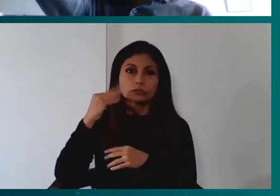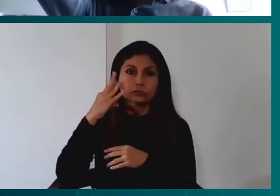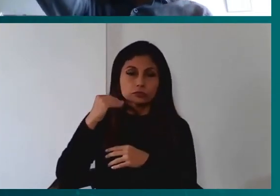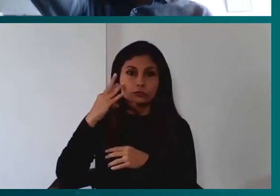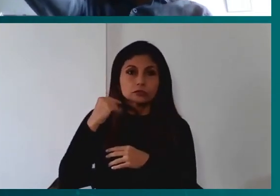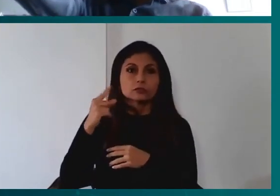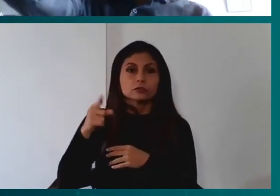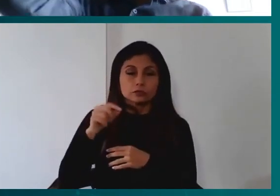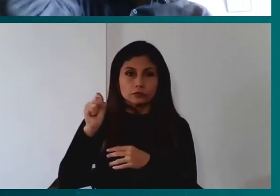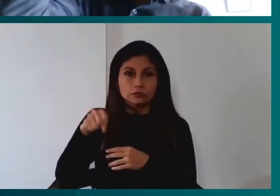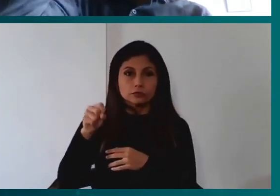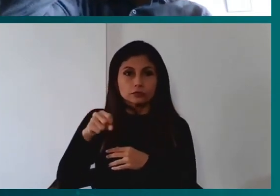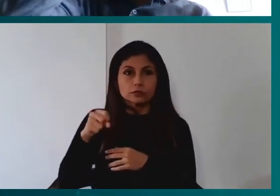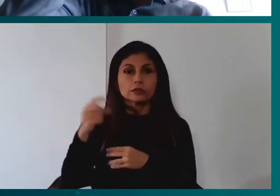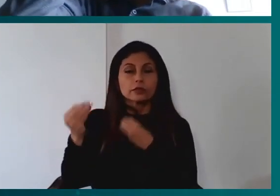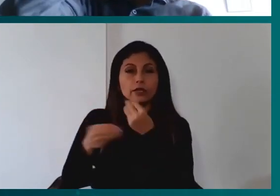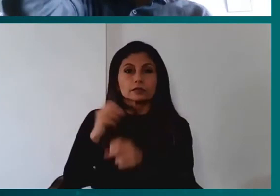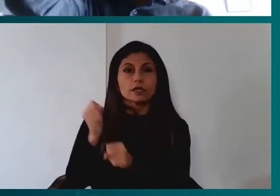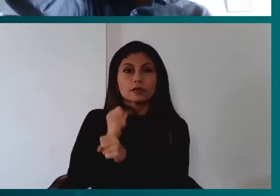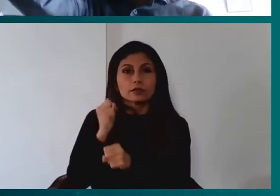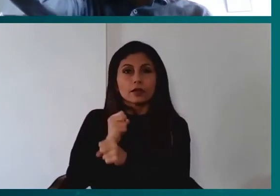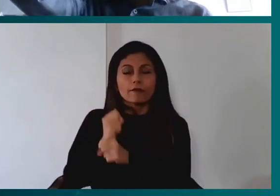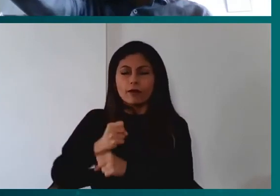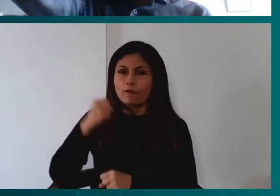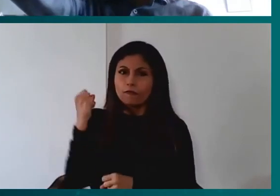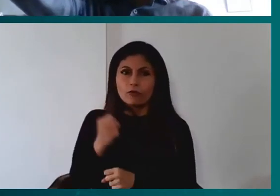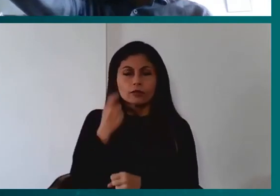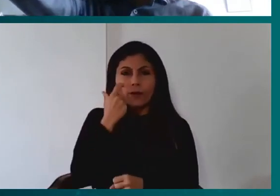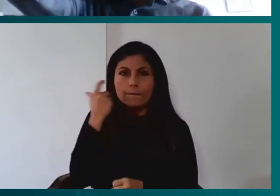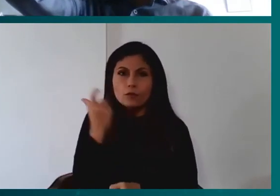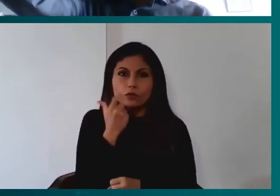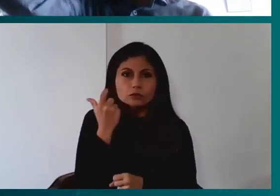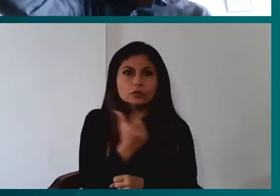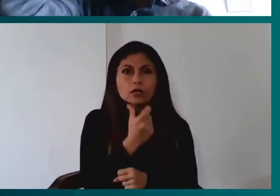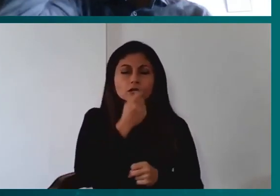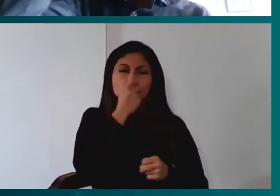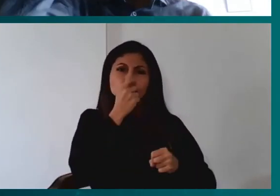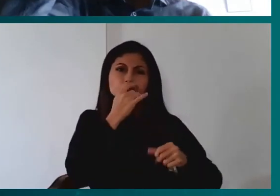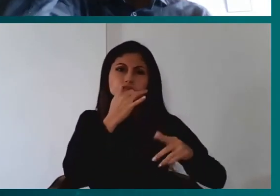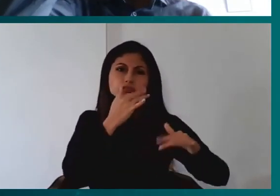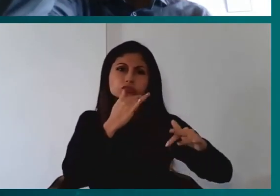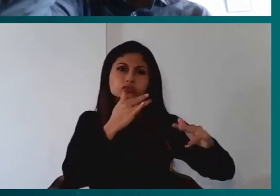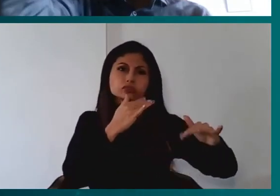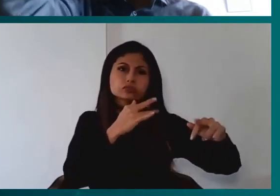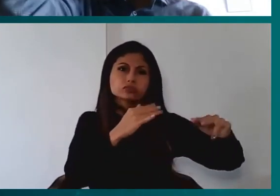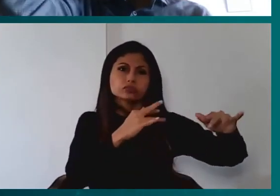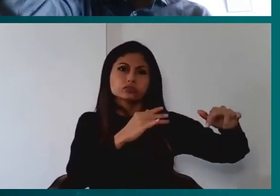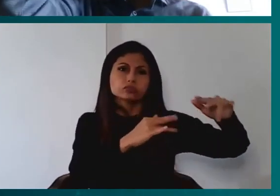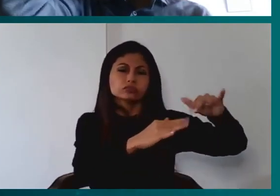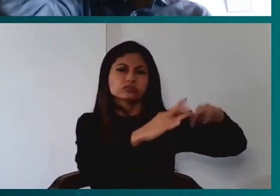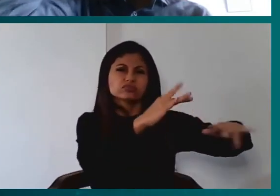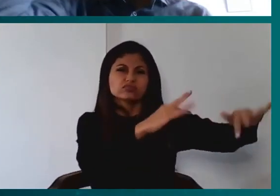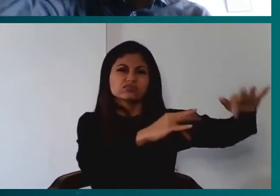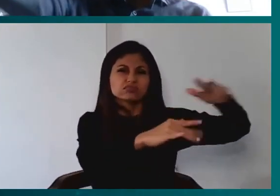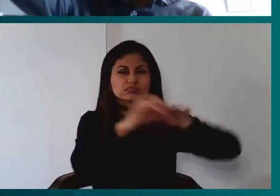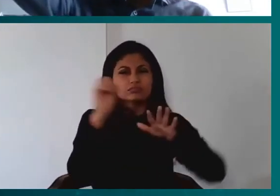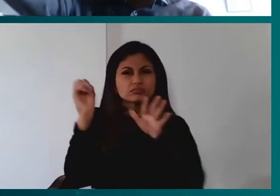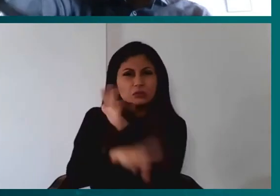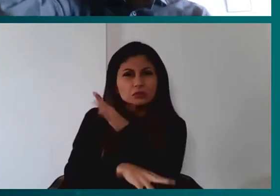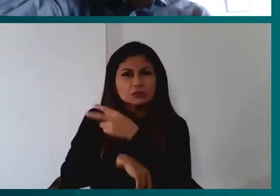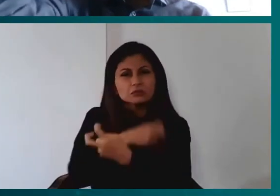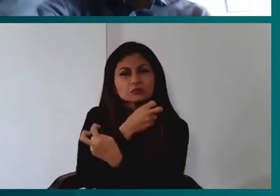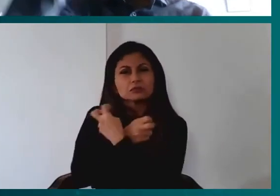en efecto, trabajan muy fuertemente en este tema de dispersión de contaminantes, de